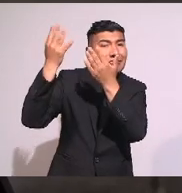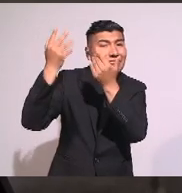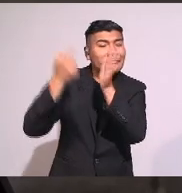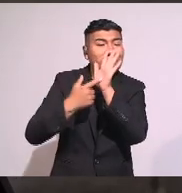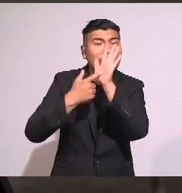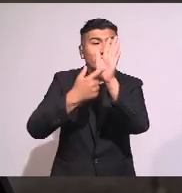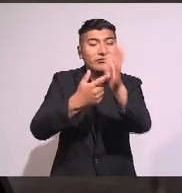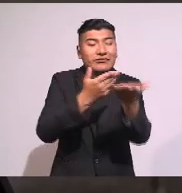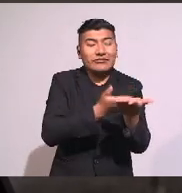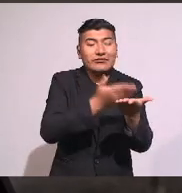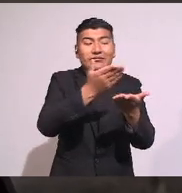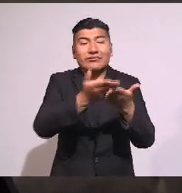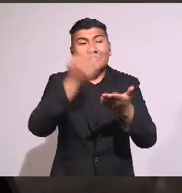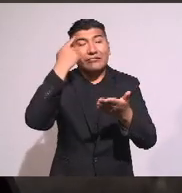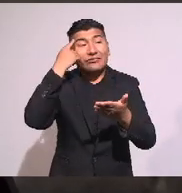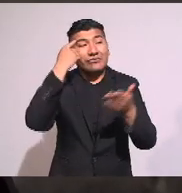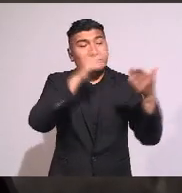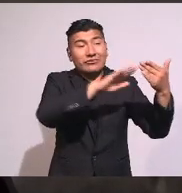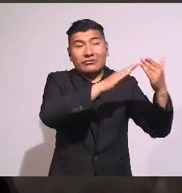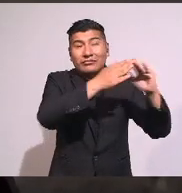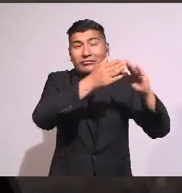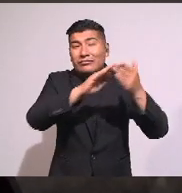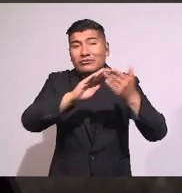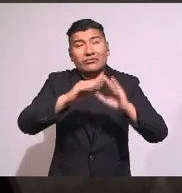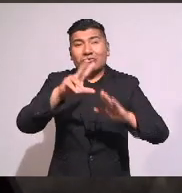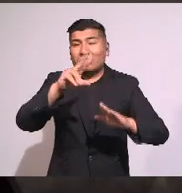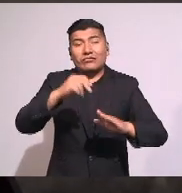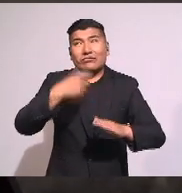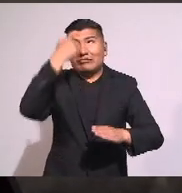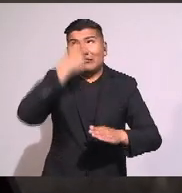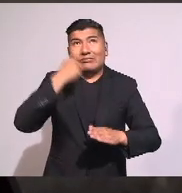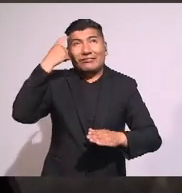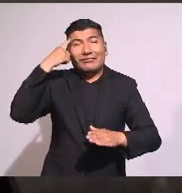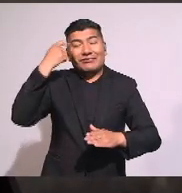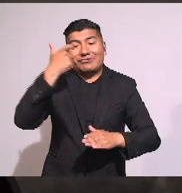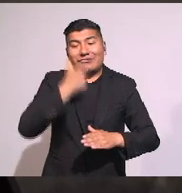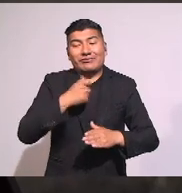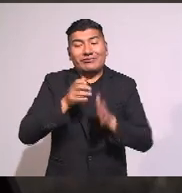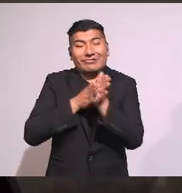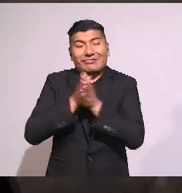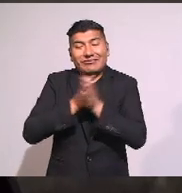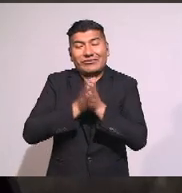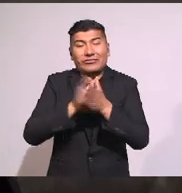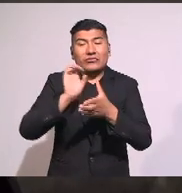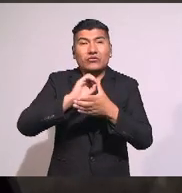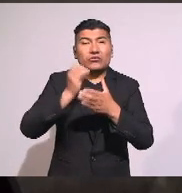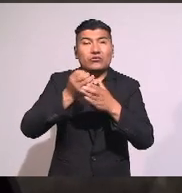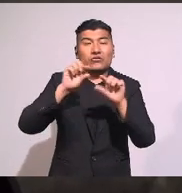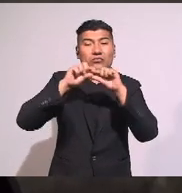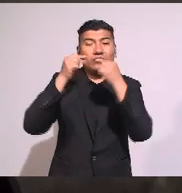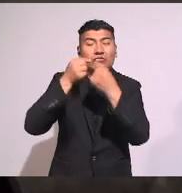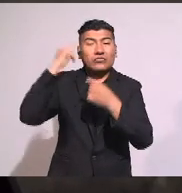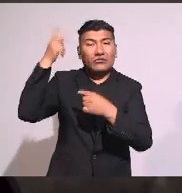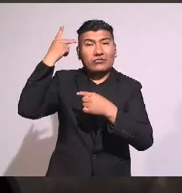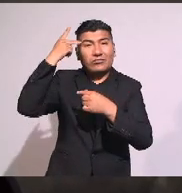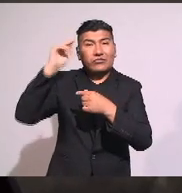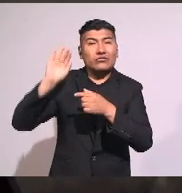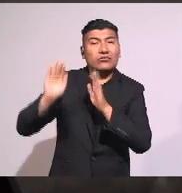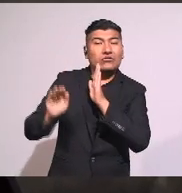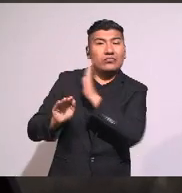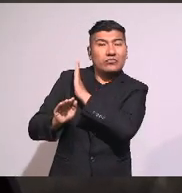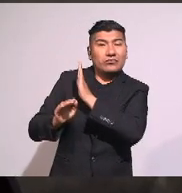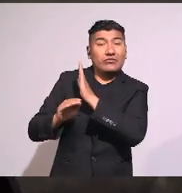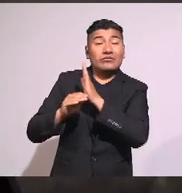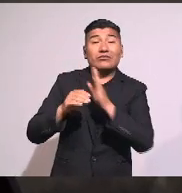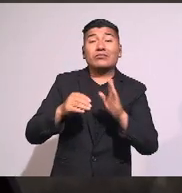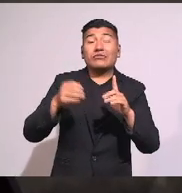presentando propuestas pensando en el pueblo y no en intereses particulares o partidarios. La